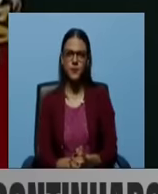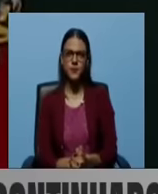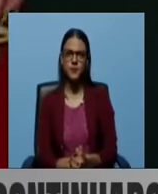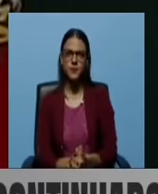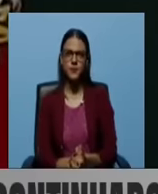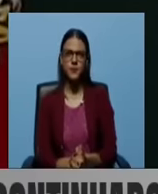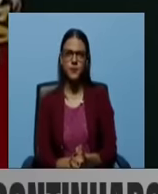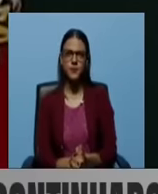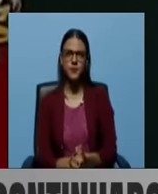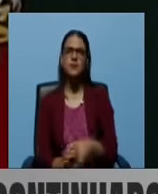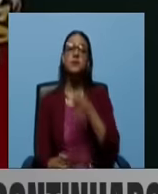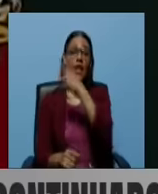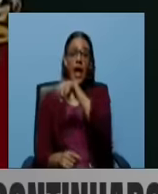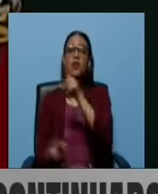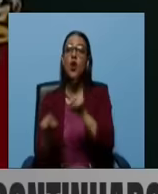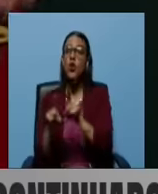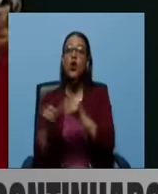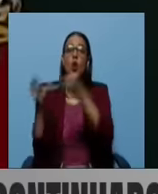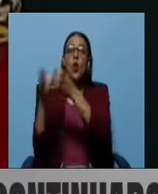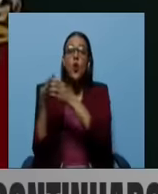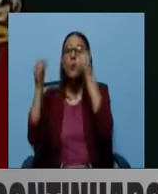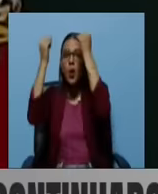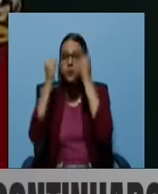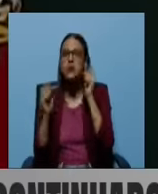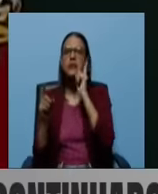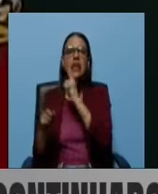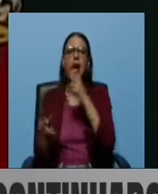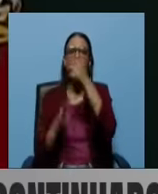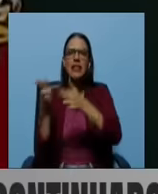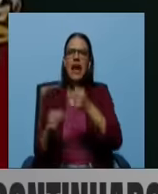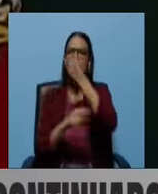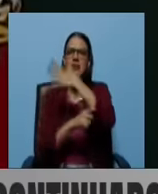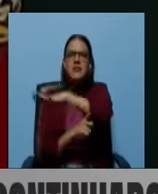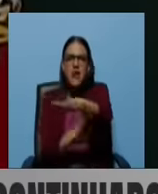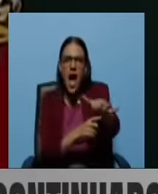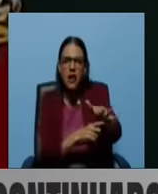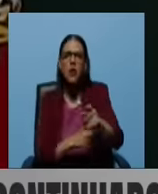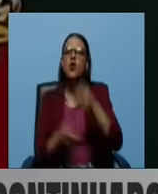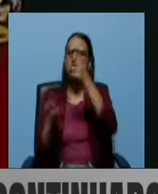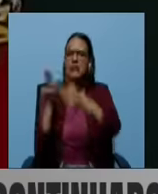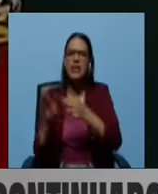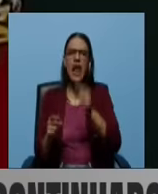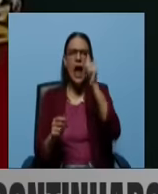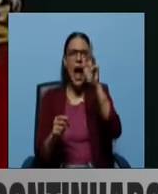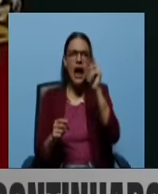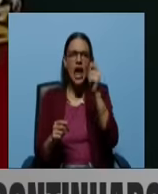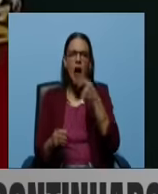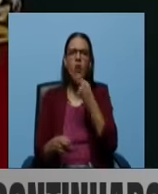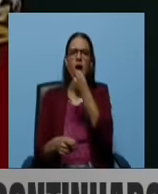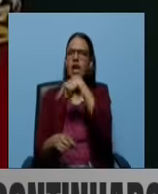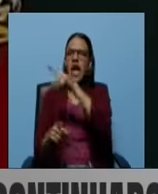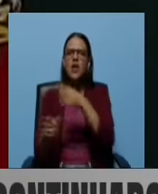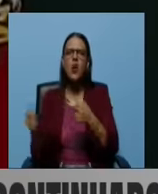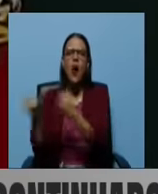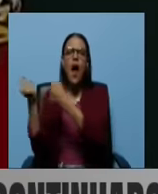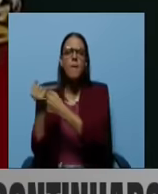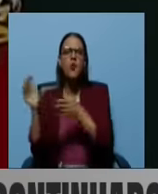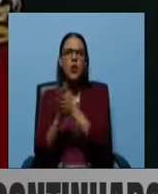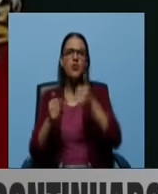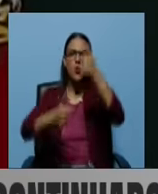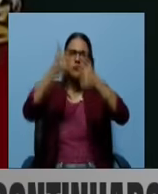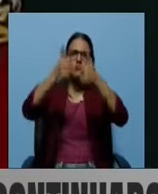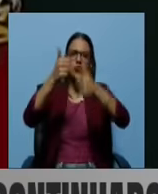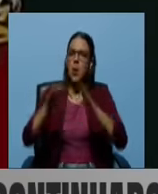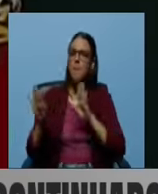Lo hizo el mal llamado tren del Llano, el mal llamado tren de Aragua, a defender a una opción en unas elecciones.